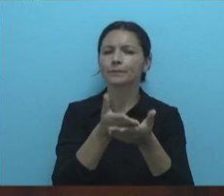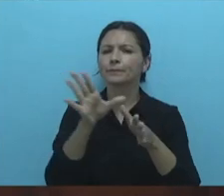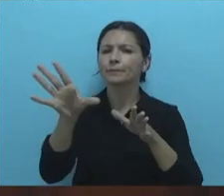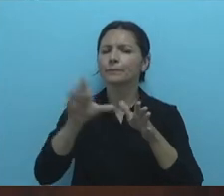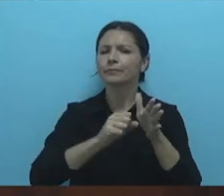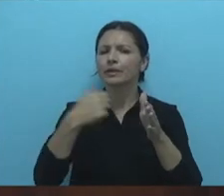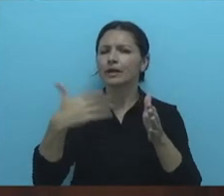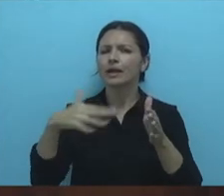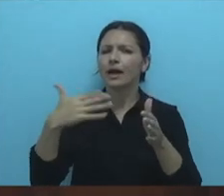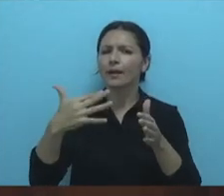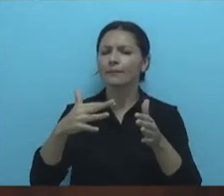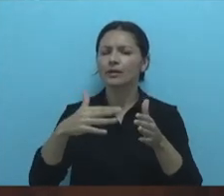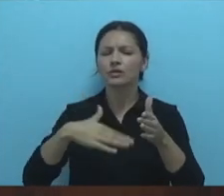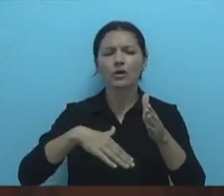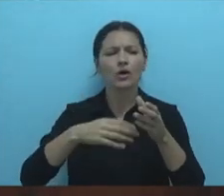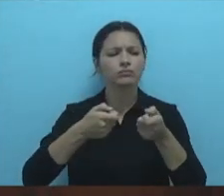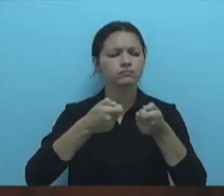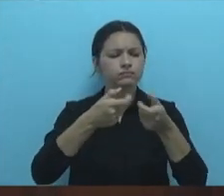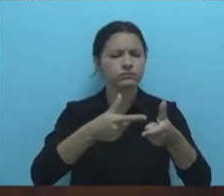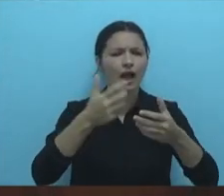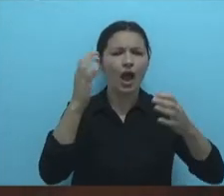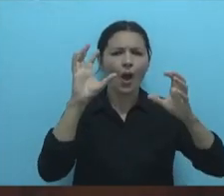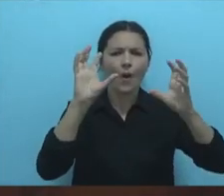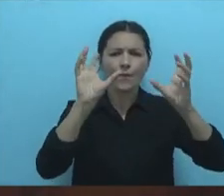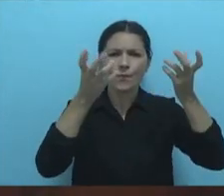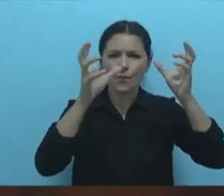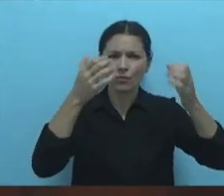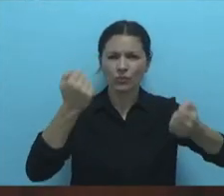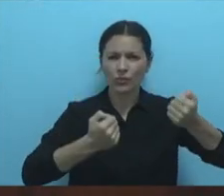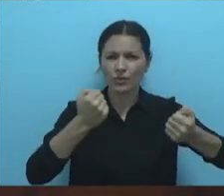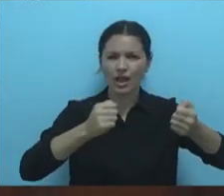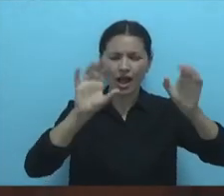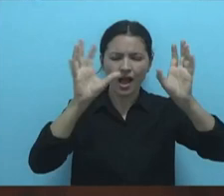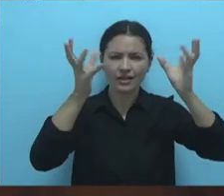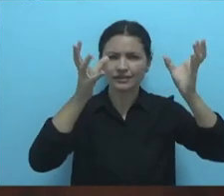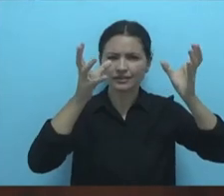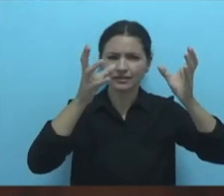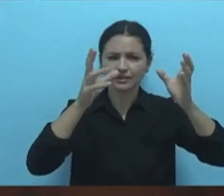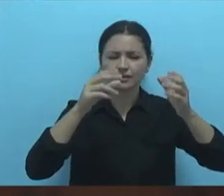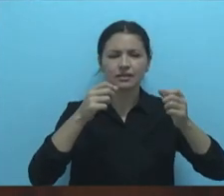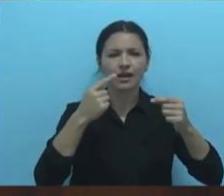manera inmediata con más ambulancias y móviles de traslado a todas las cabeceras